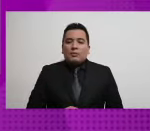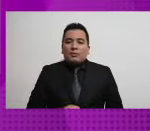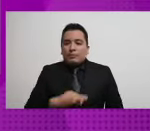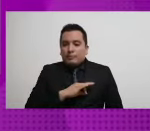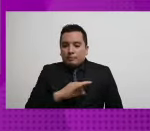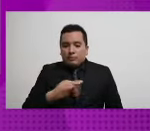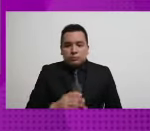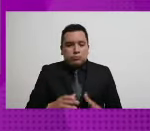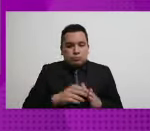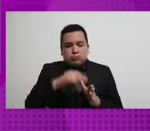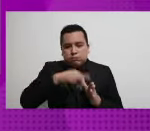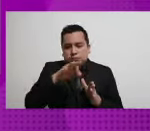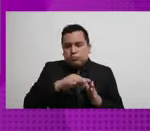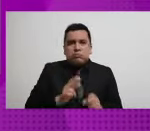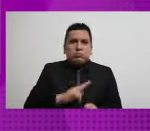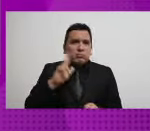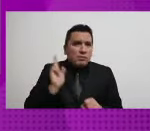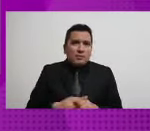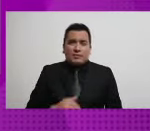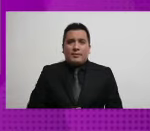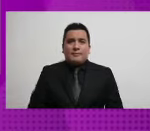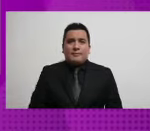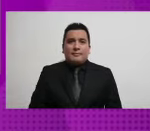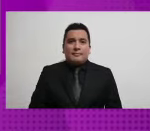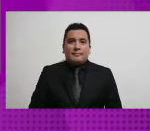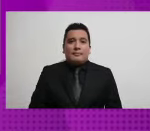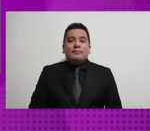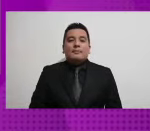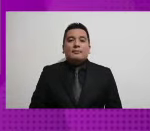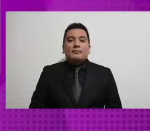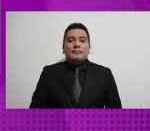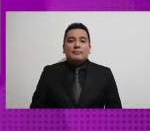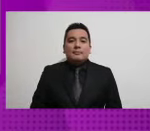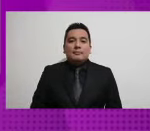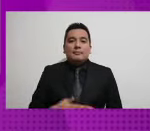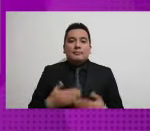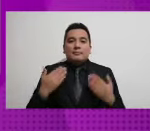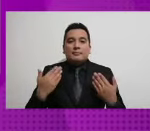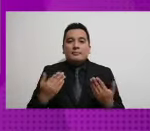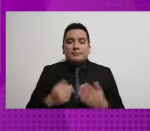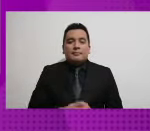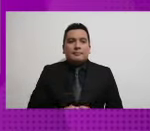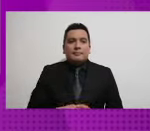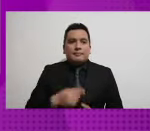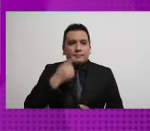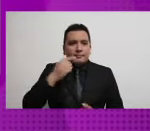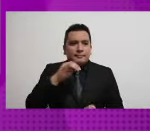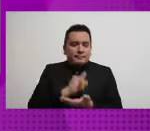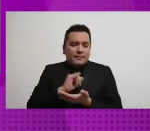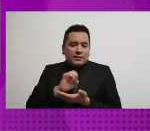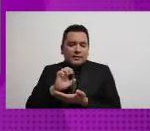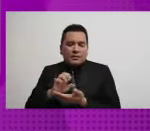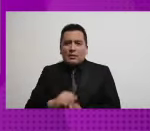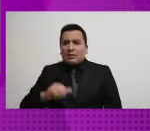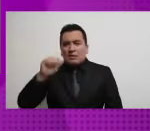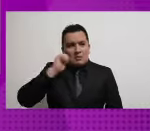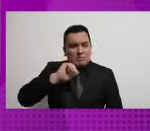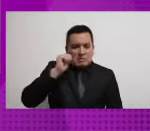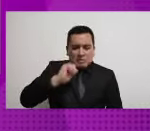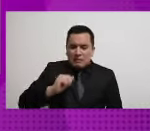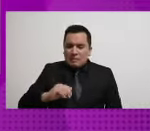una votación pues normal. El Instituto Electoral de Coahuila pues siempre ha